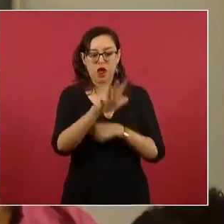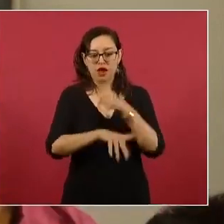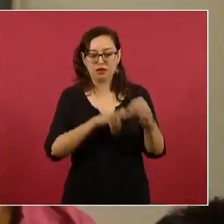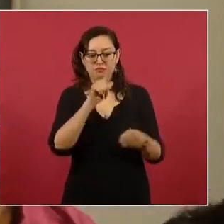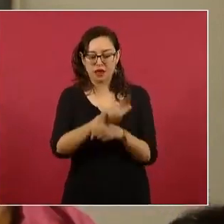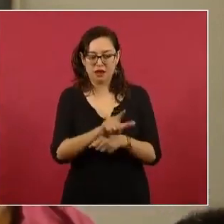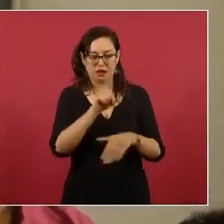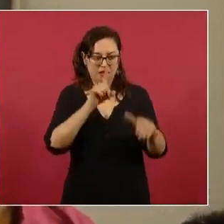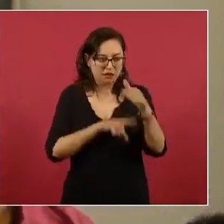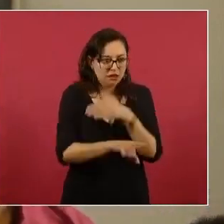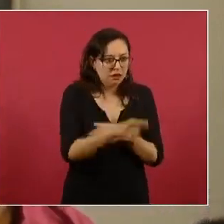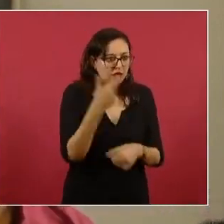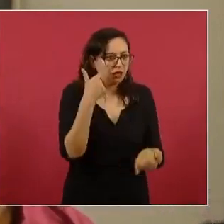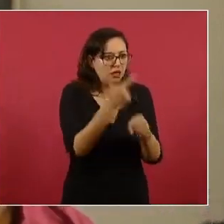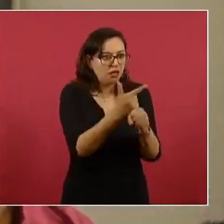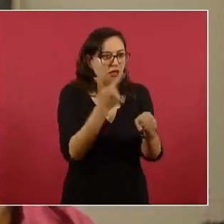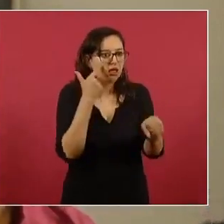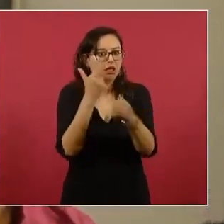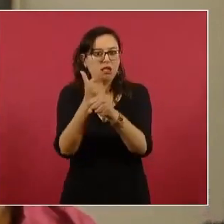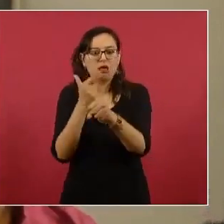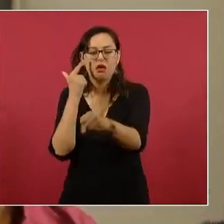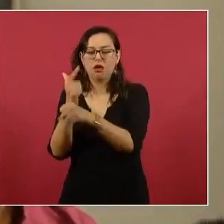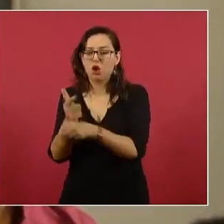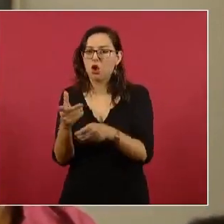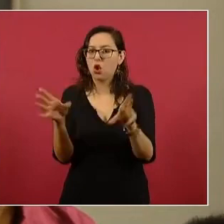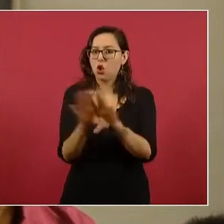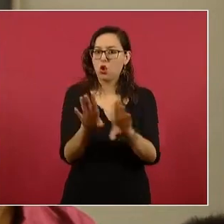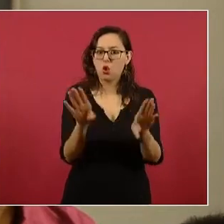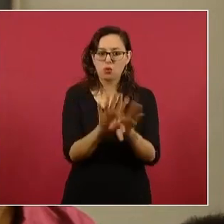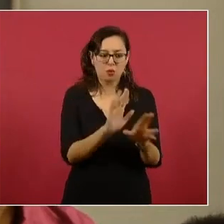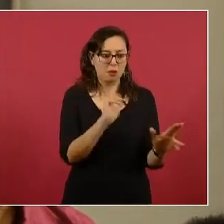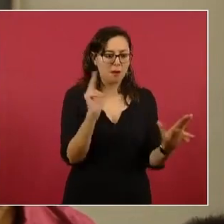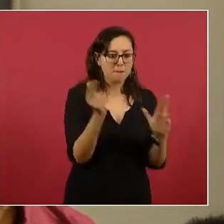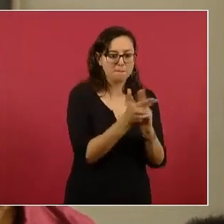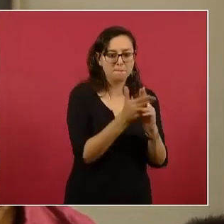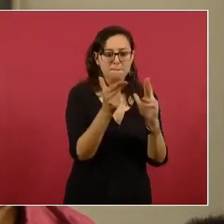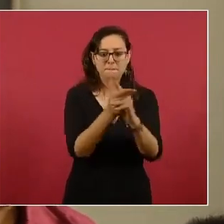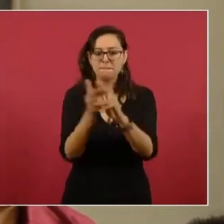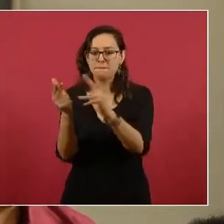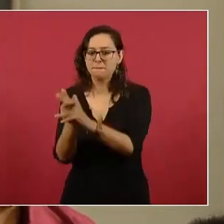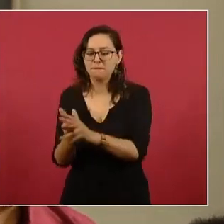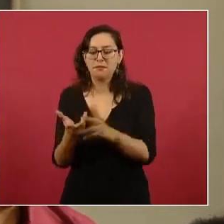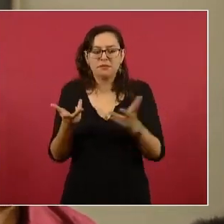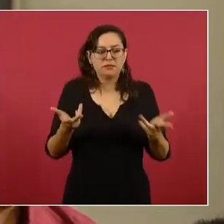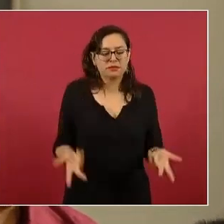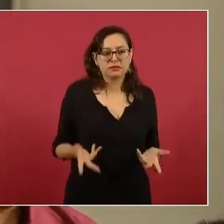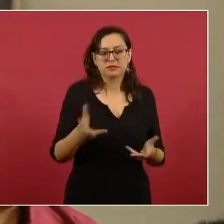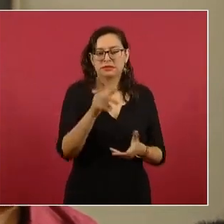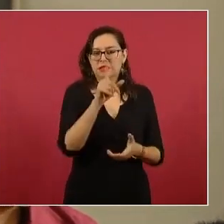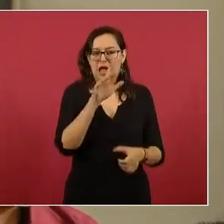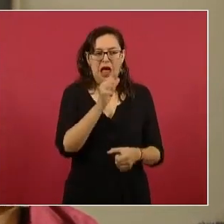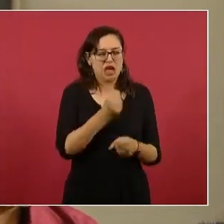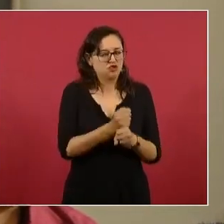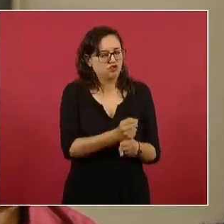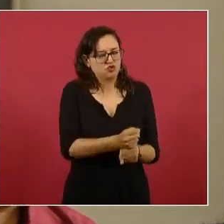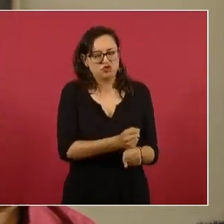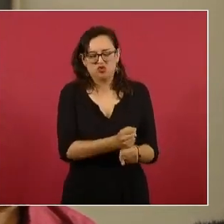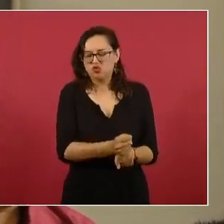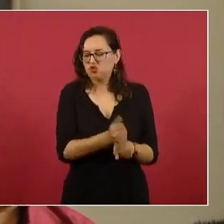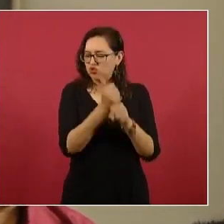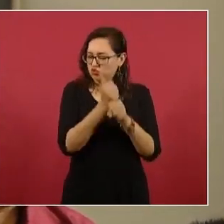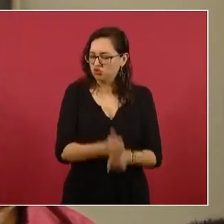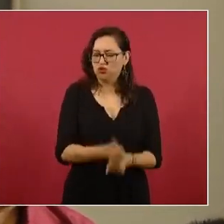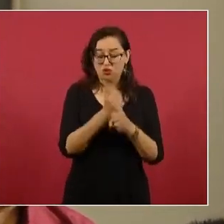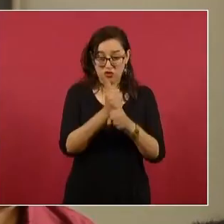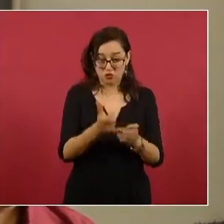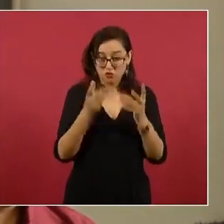la ley? ¿Se ha detenido en la mirada de los animales tras las rejas o encerrados en una vitrina, en un hábitat que no corresponde a su naturaleza?